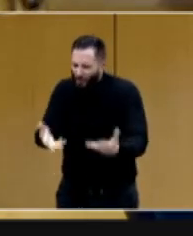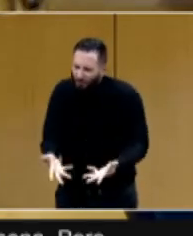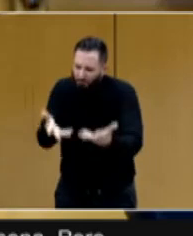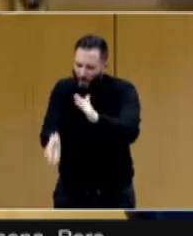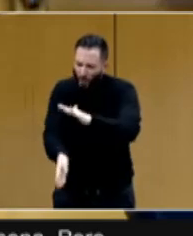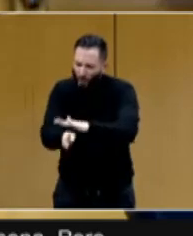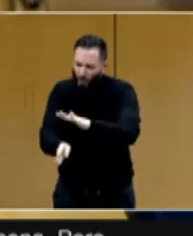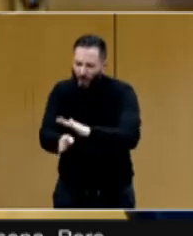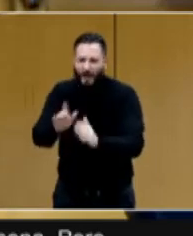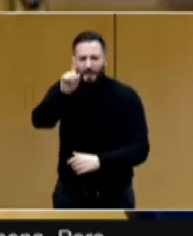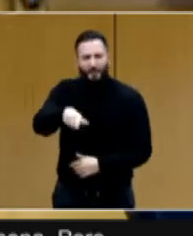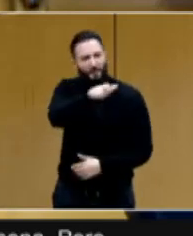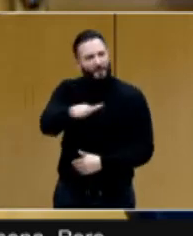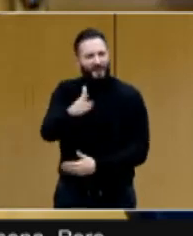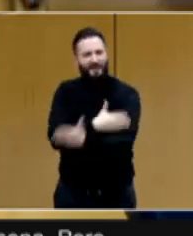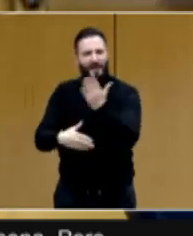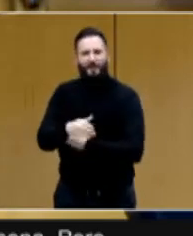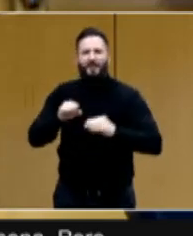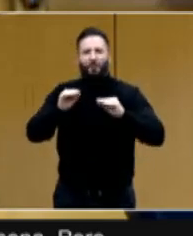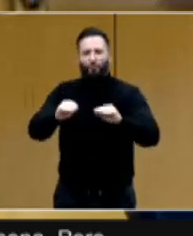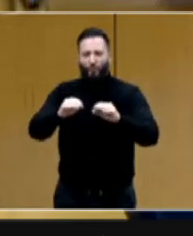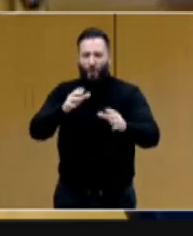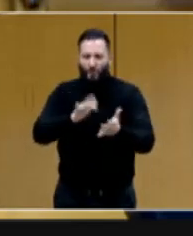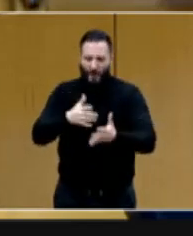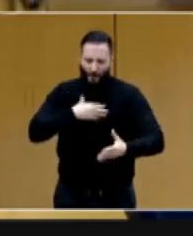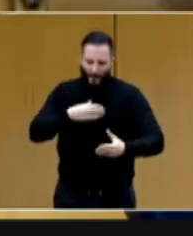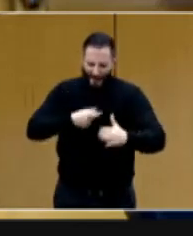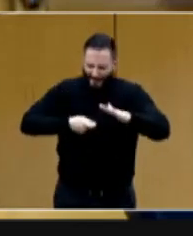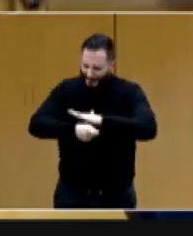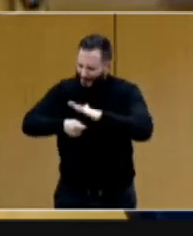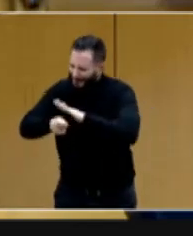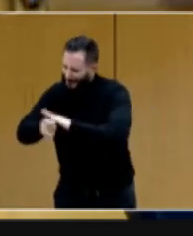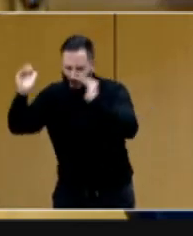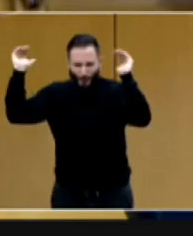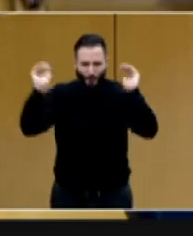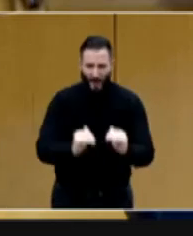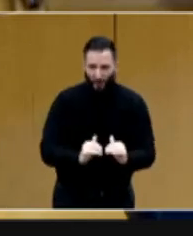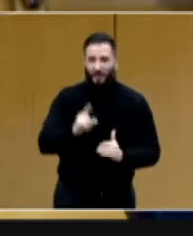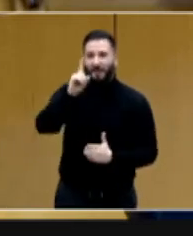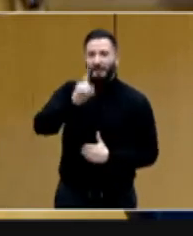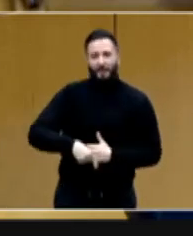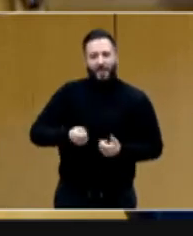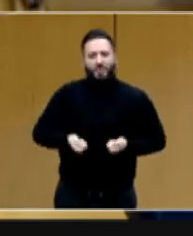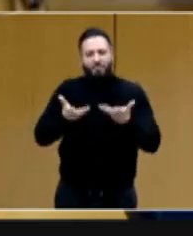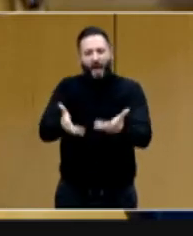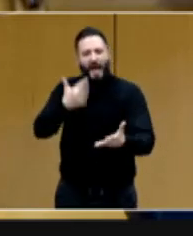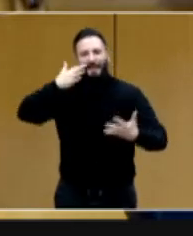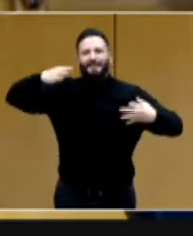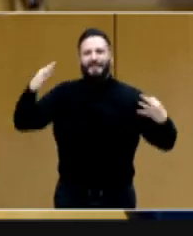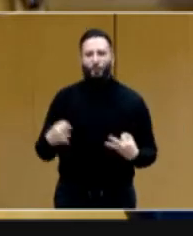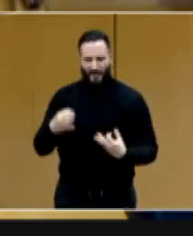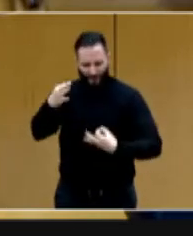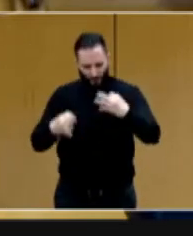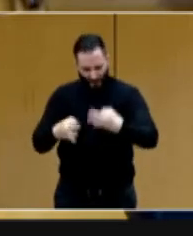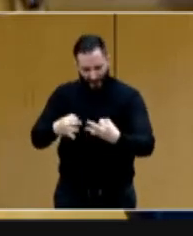vida de las personas con discapacidad Esto está muy bien como principio pero hay que dar esa seguridad jurídica de la que hablábamos antes y si existen